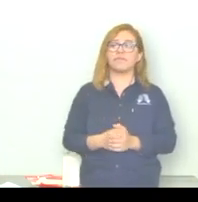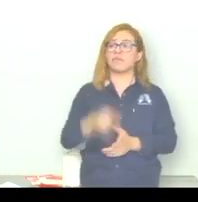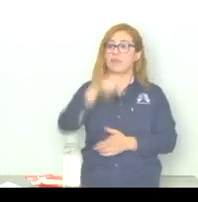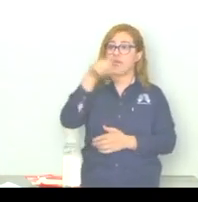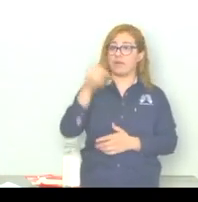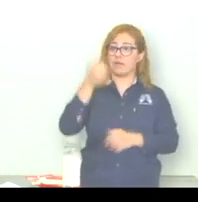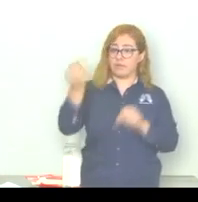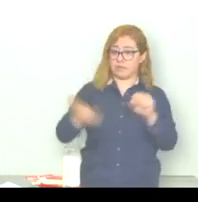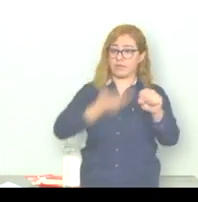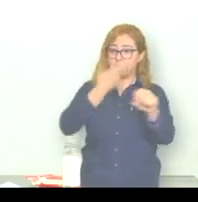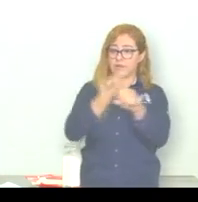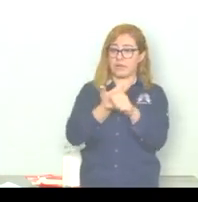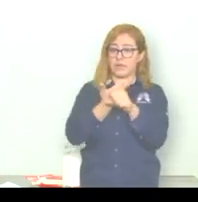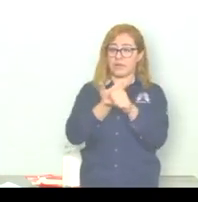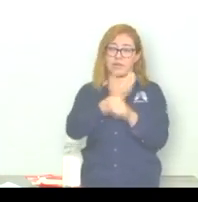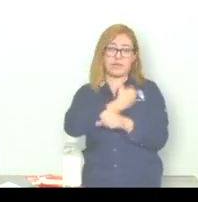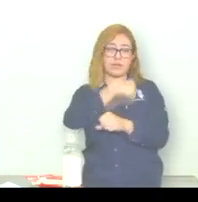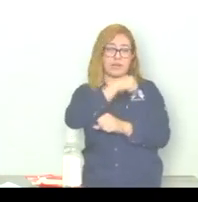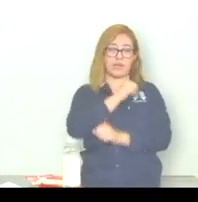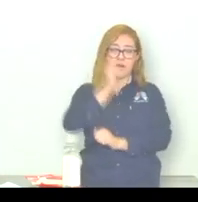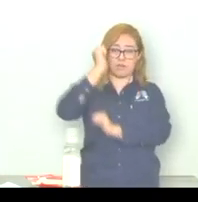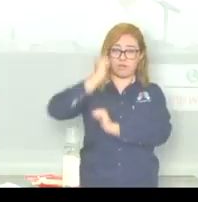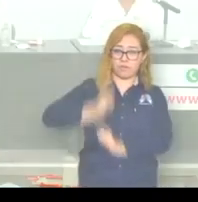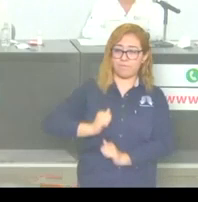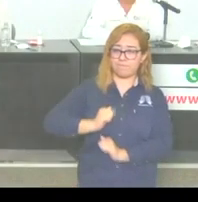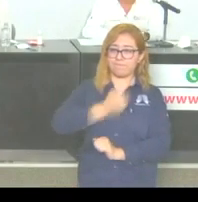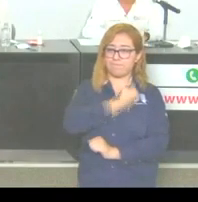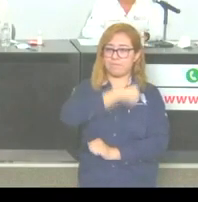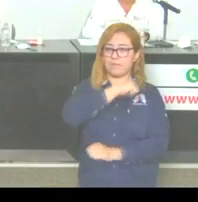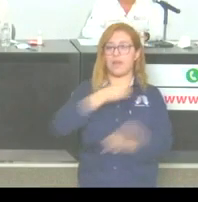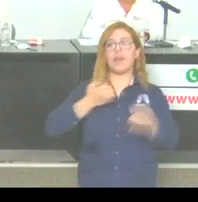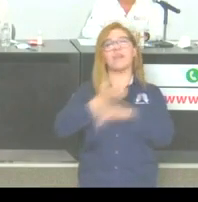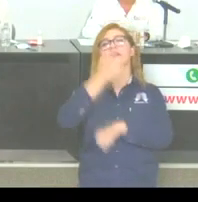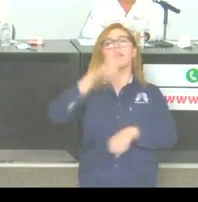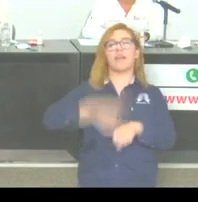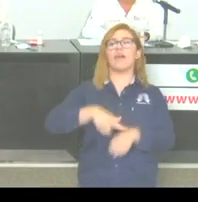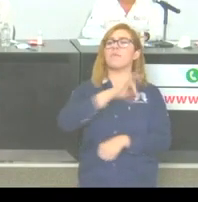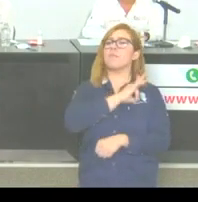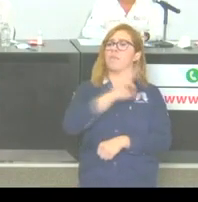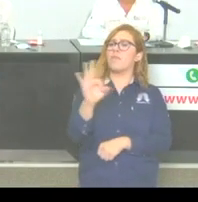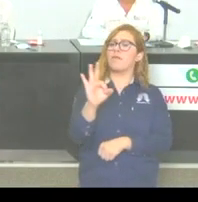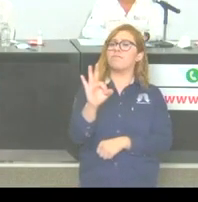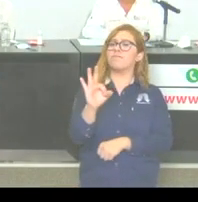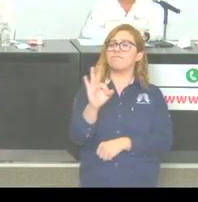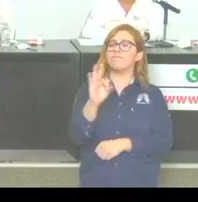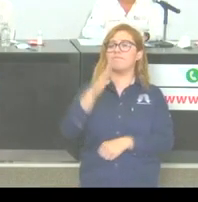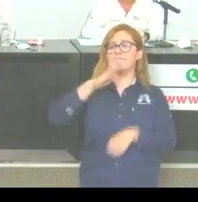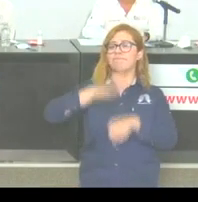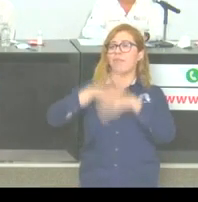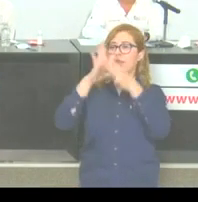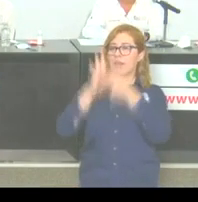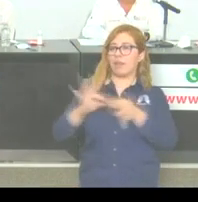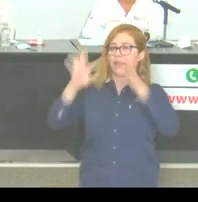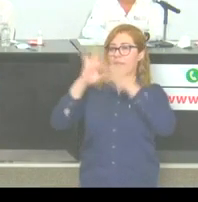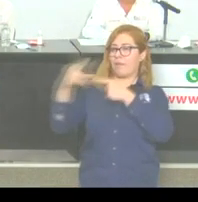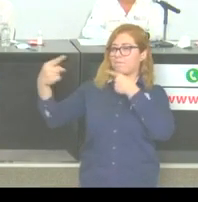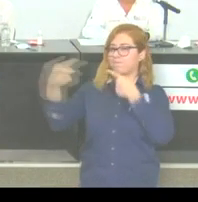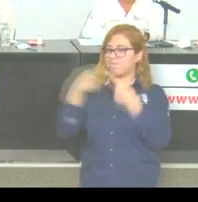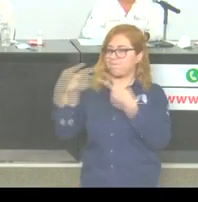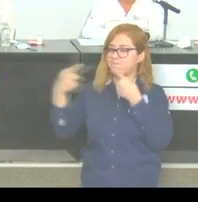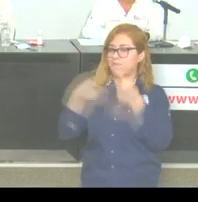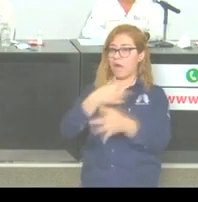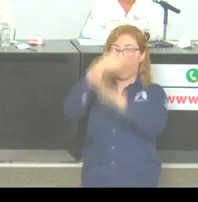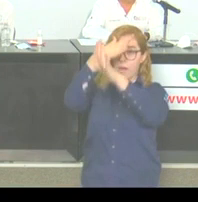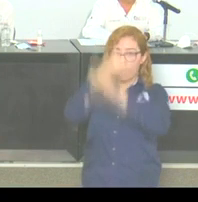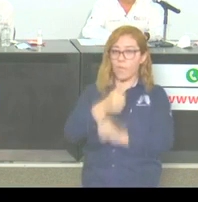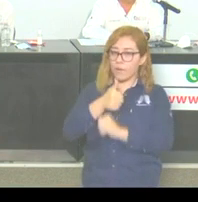Salud del Estado, las autoridades sanitarias estatales, pues tuvieran la oportunidad también de comentarlo con ellos y llegar a